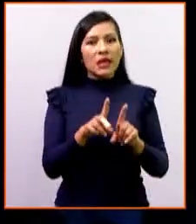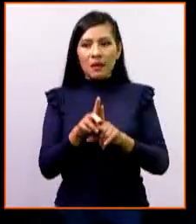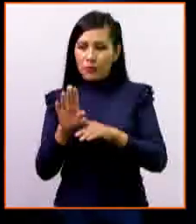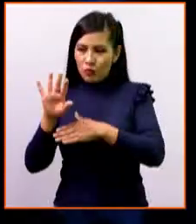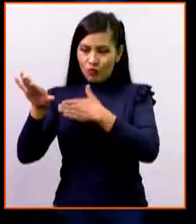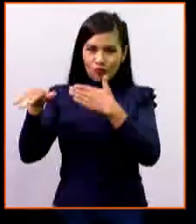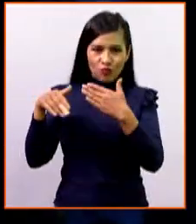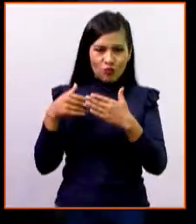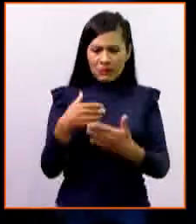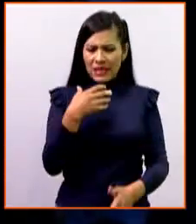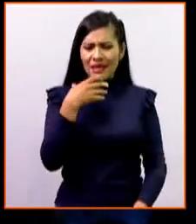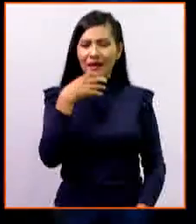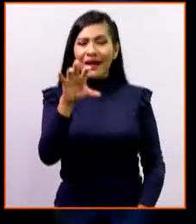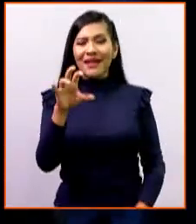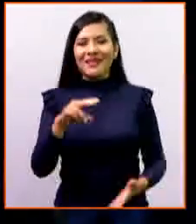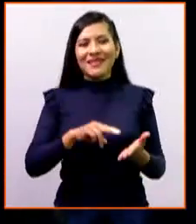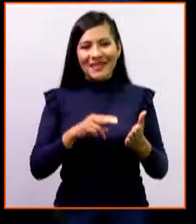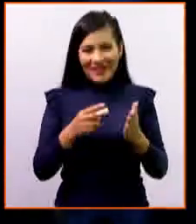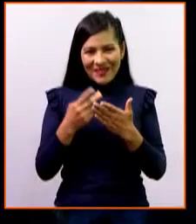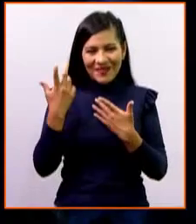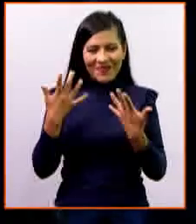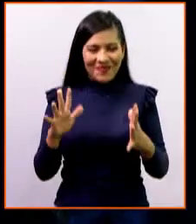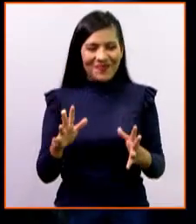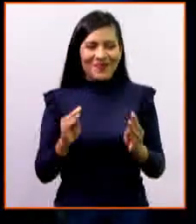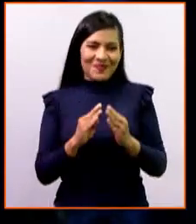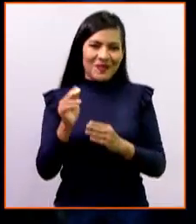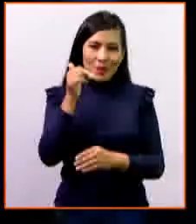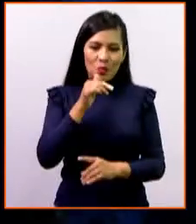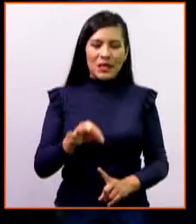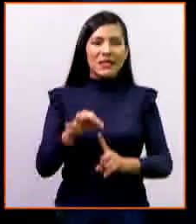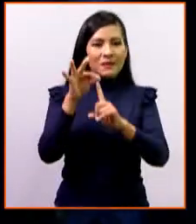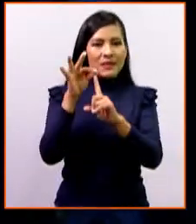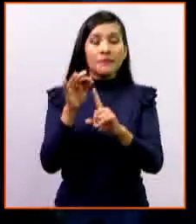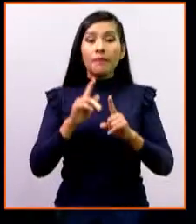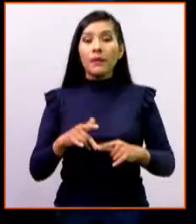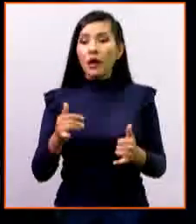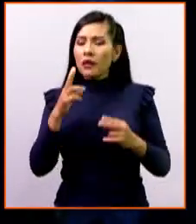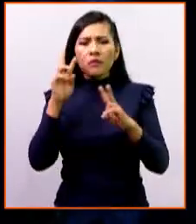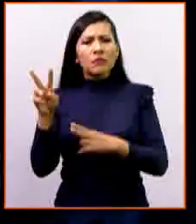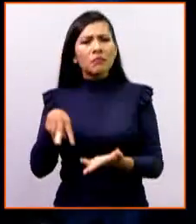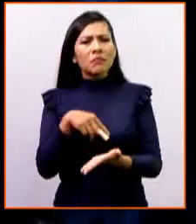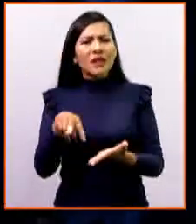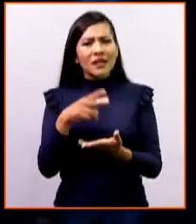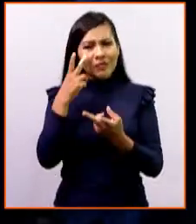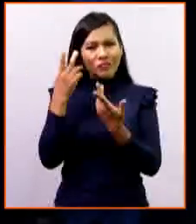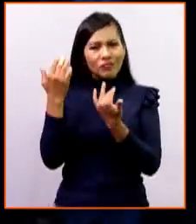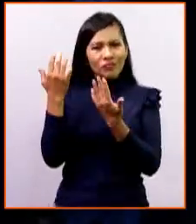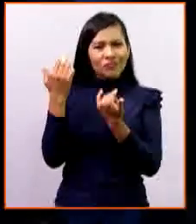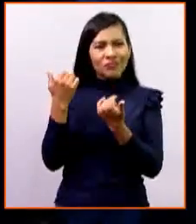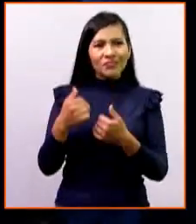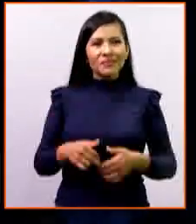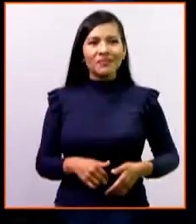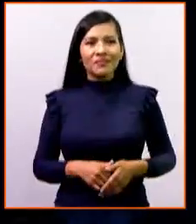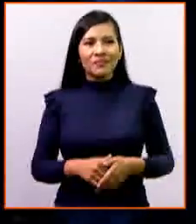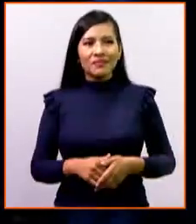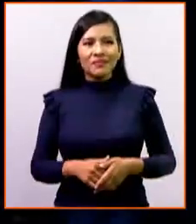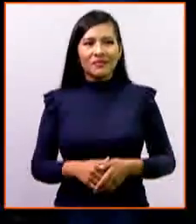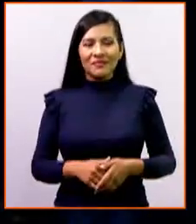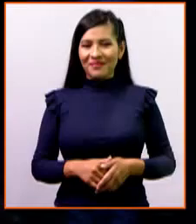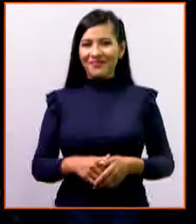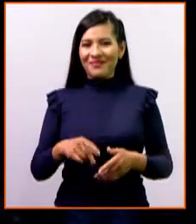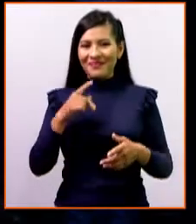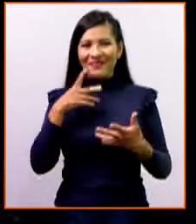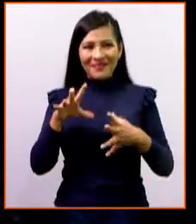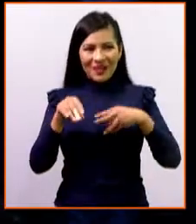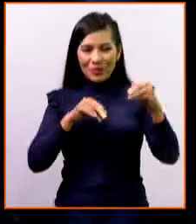calientes. Claro, y su banda caliente. Exacto. Caliente. Ahora, a ver, ¿cómo eran los pasitos? Yo por ahí. El meneo, juego. El meneo. ¿Cómo era el meneo? No, no, no, no, ya, a